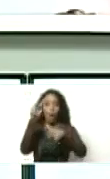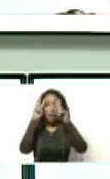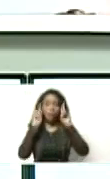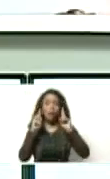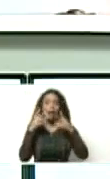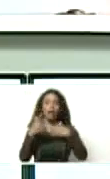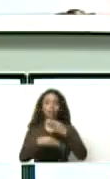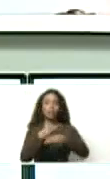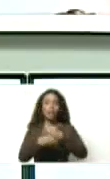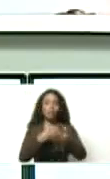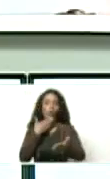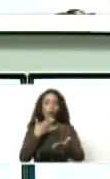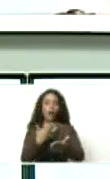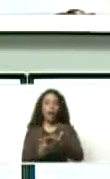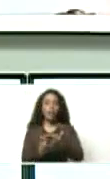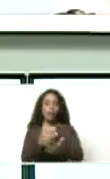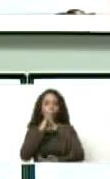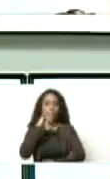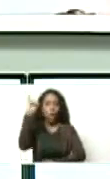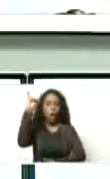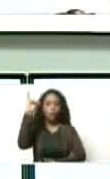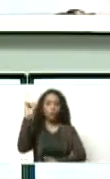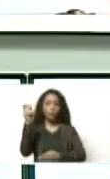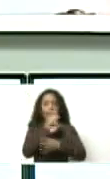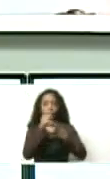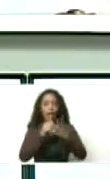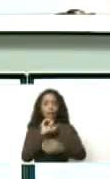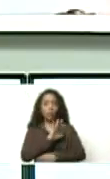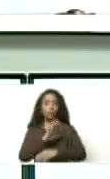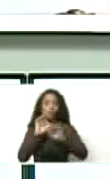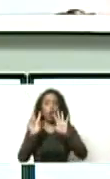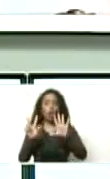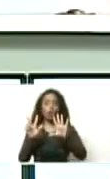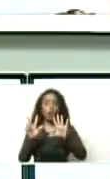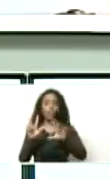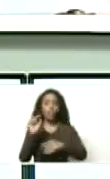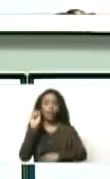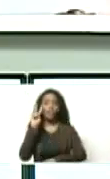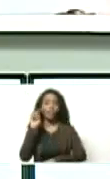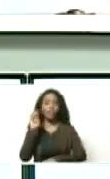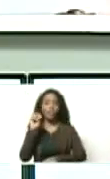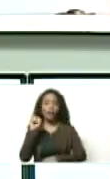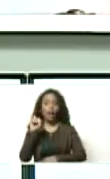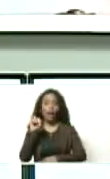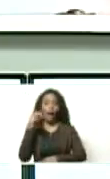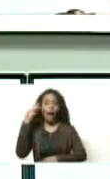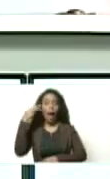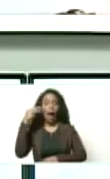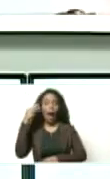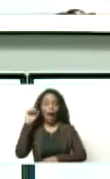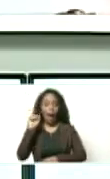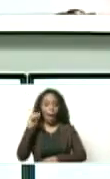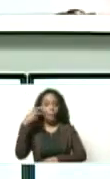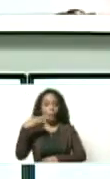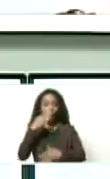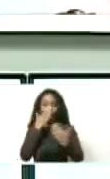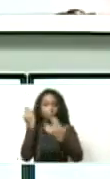que se hizo gracias al reporte de la línea 58 de Ben A. Pepe. Adelante.